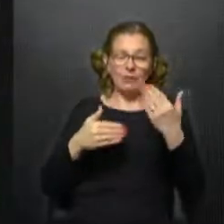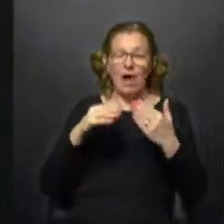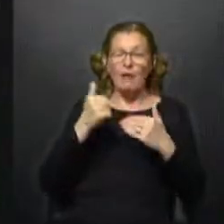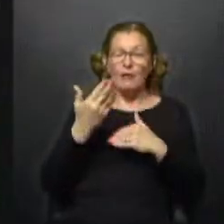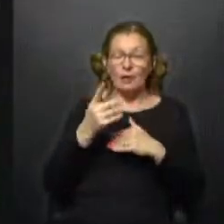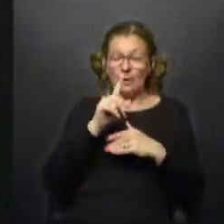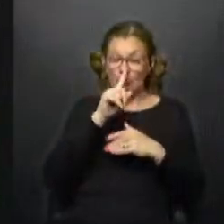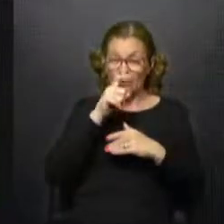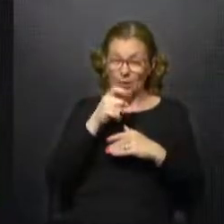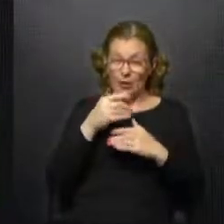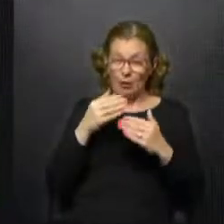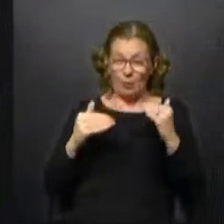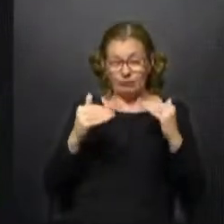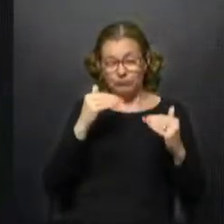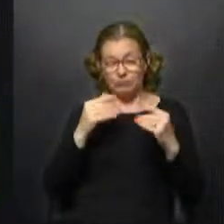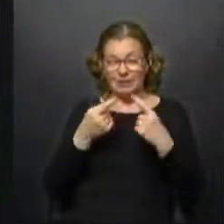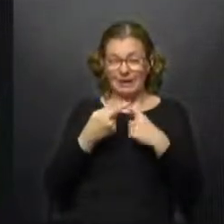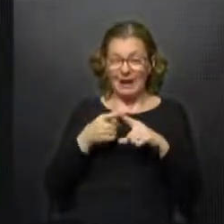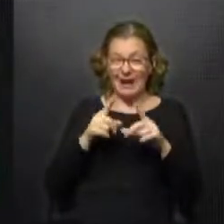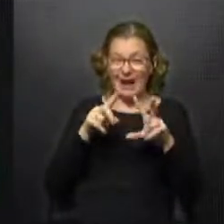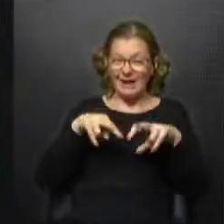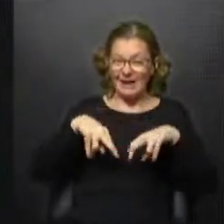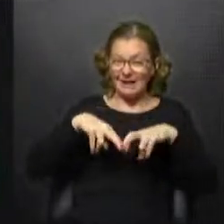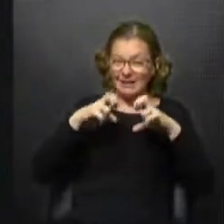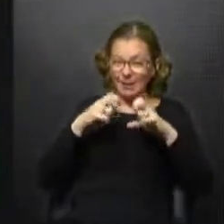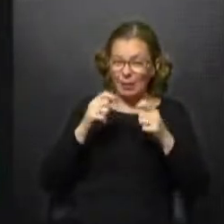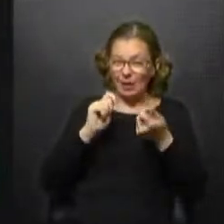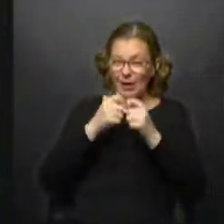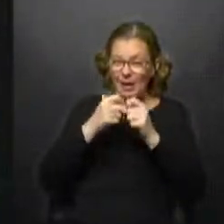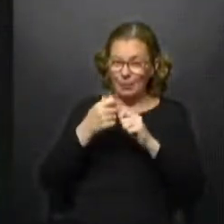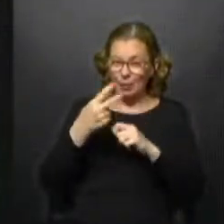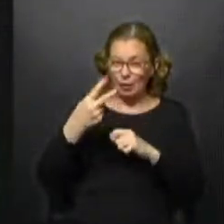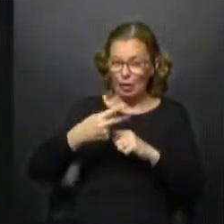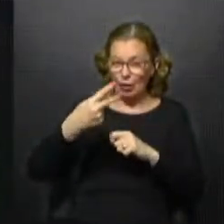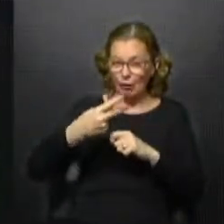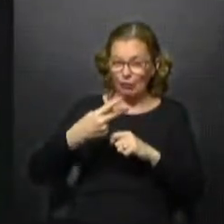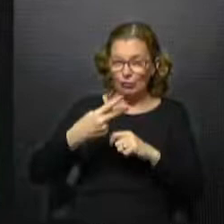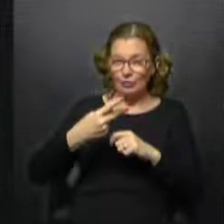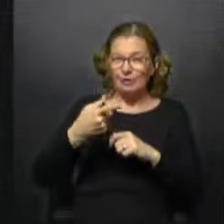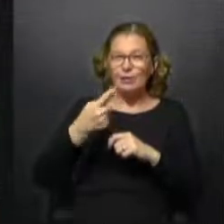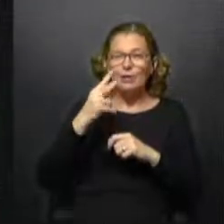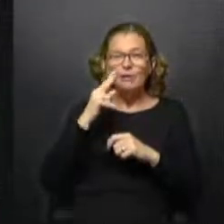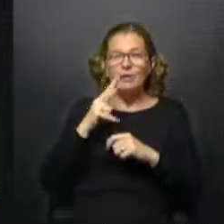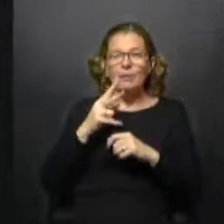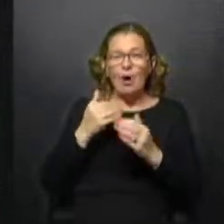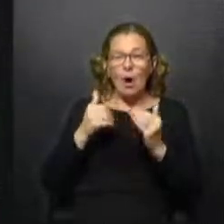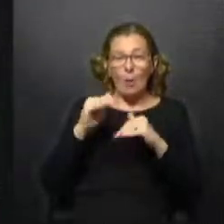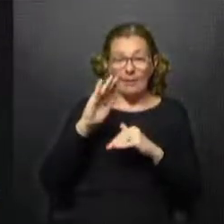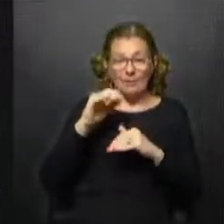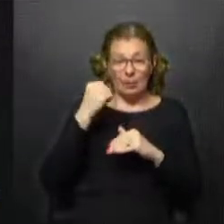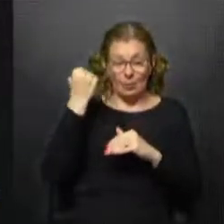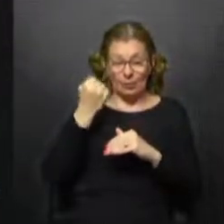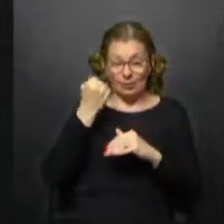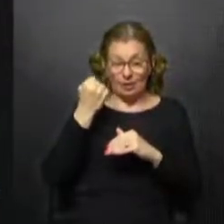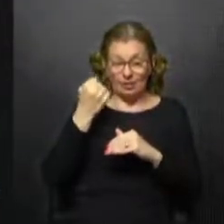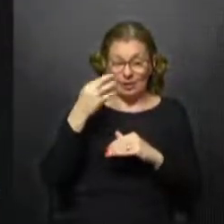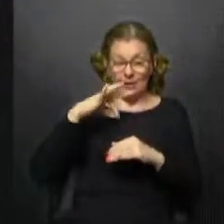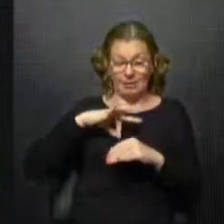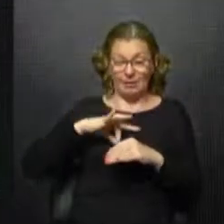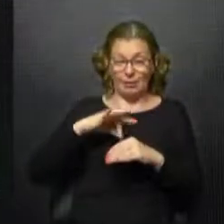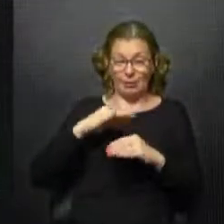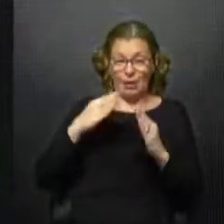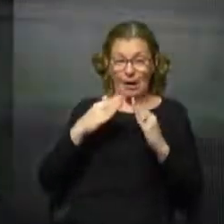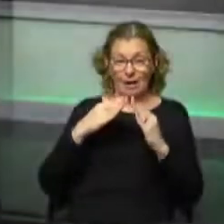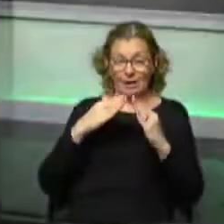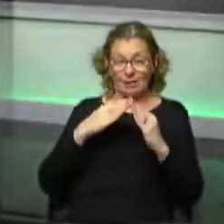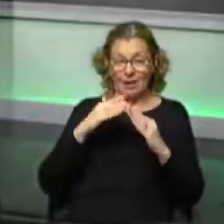del interior en particular si analizamos las variaciones de estas dos dimensiones lo que tenemos es un aumento bastante importante del ingreso en